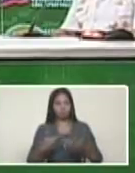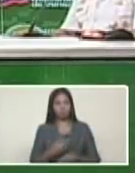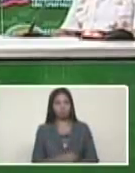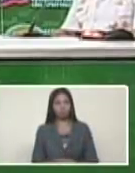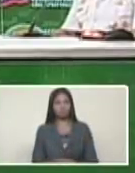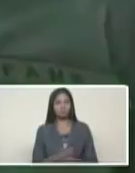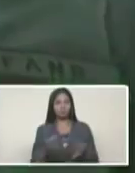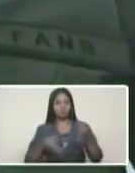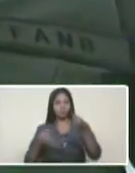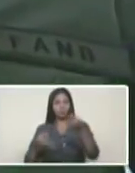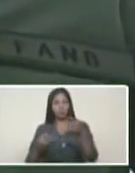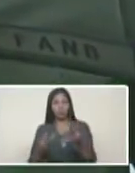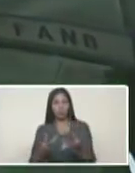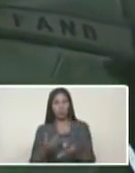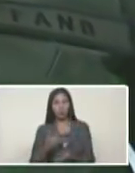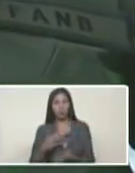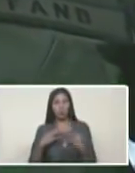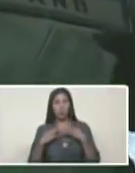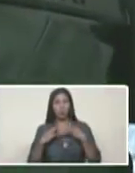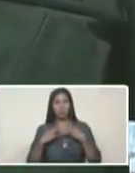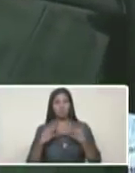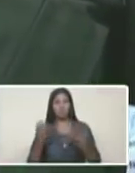Los uniformes.